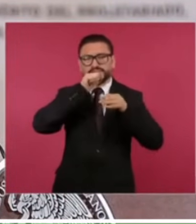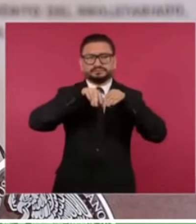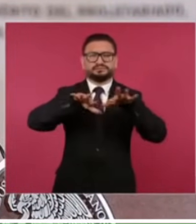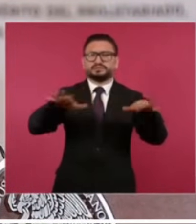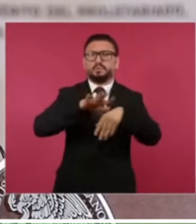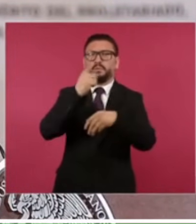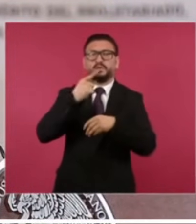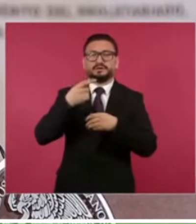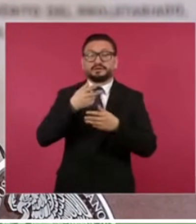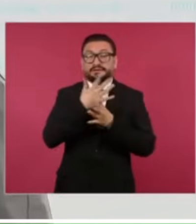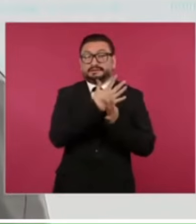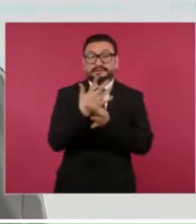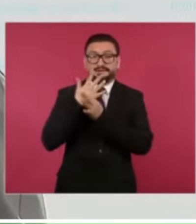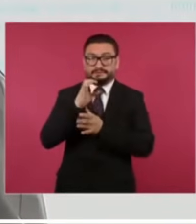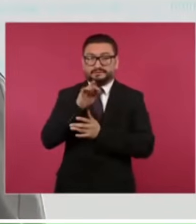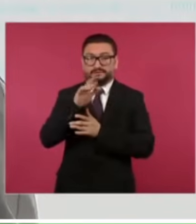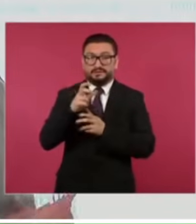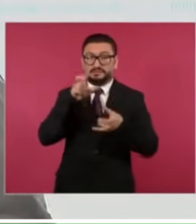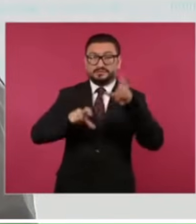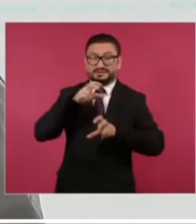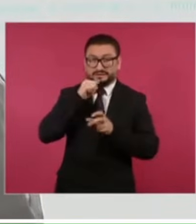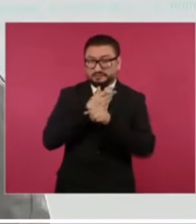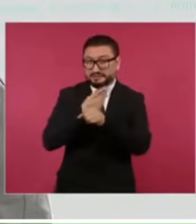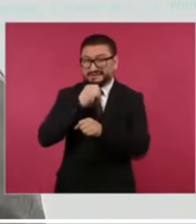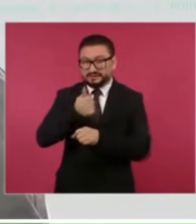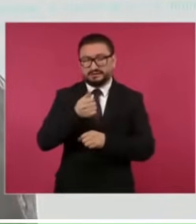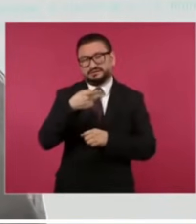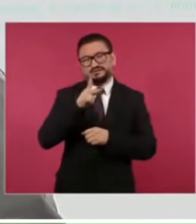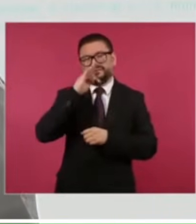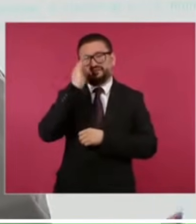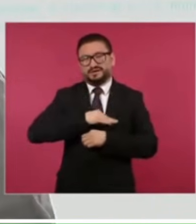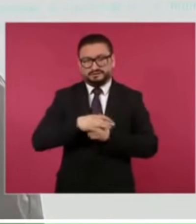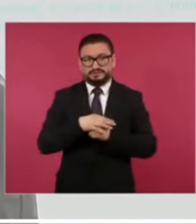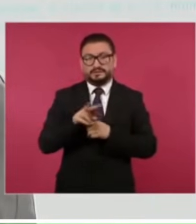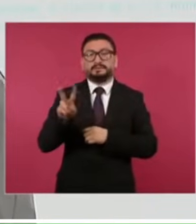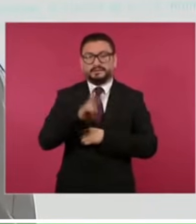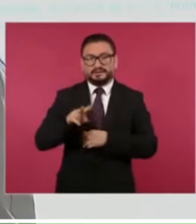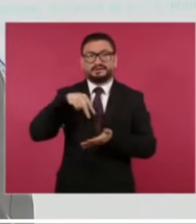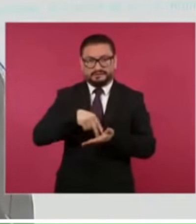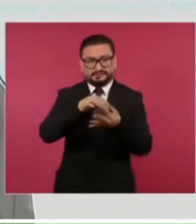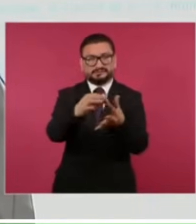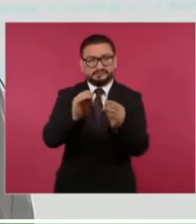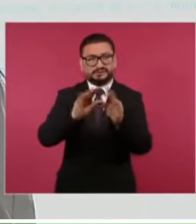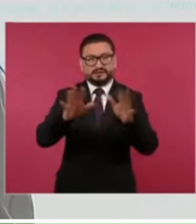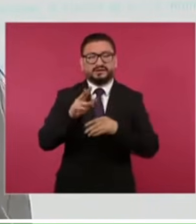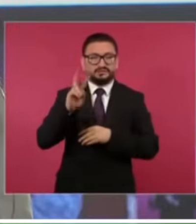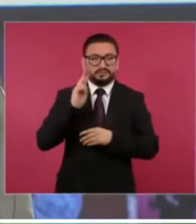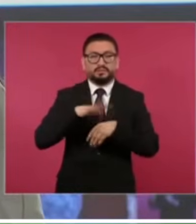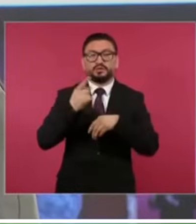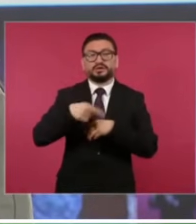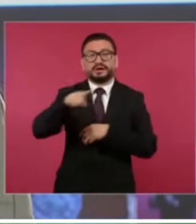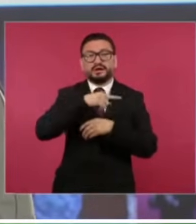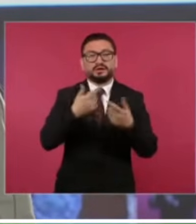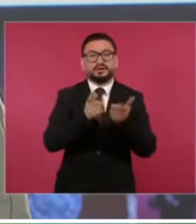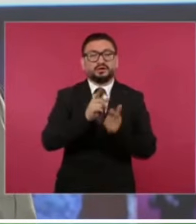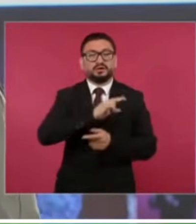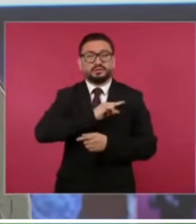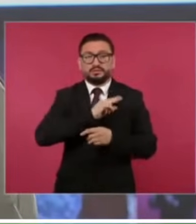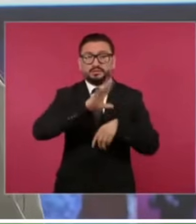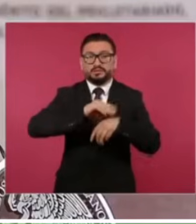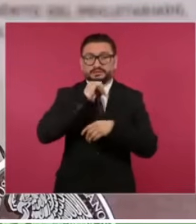deben a la falta de inversión y mantenimiento, lo cual es falso y se dio a conocer el mismo viernes aquí. Todo por no permitir a los privados más